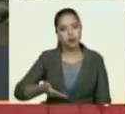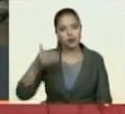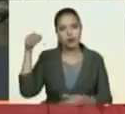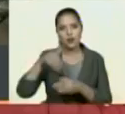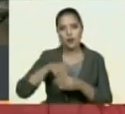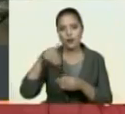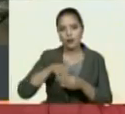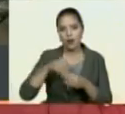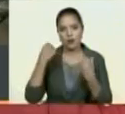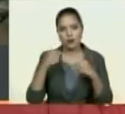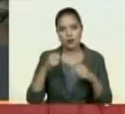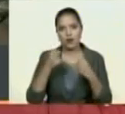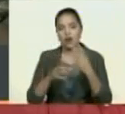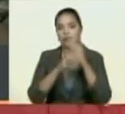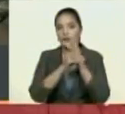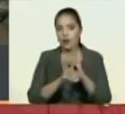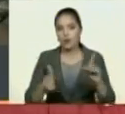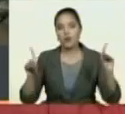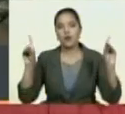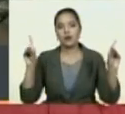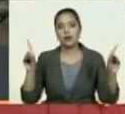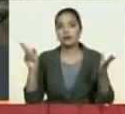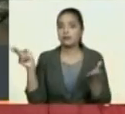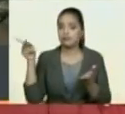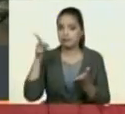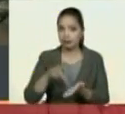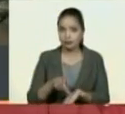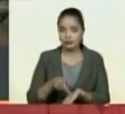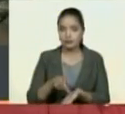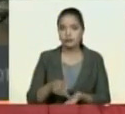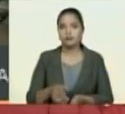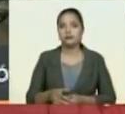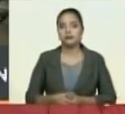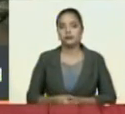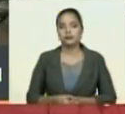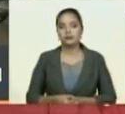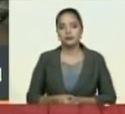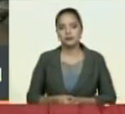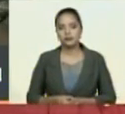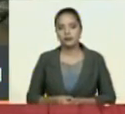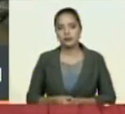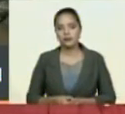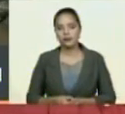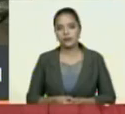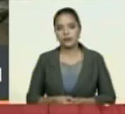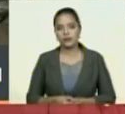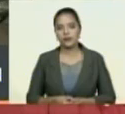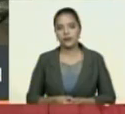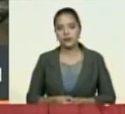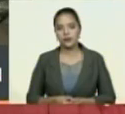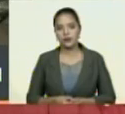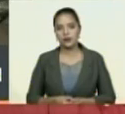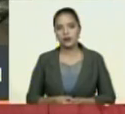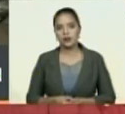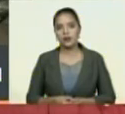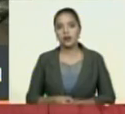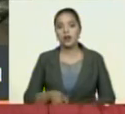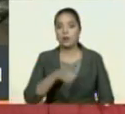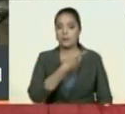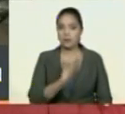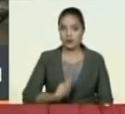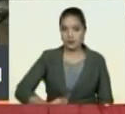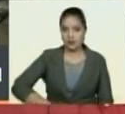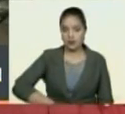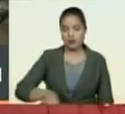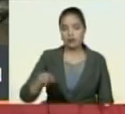ejercicio democrático, participativo y protagónico. Nuestro presidente